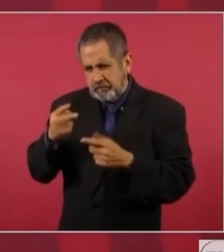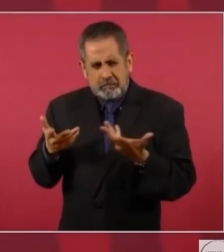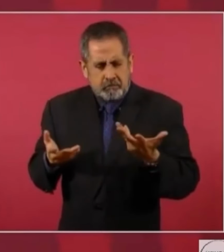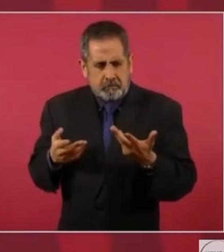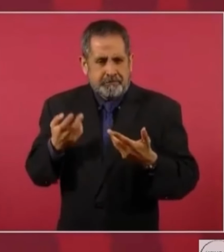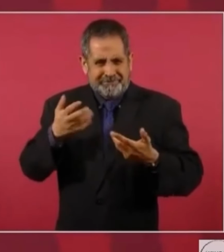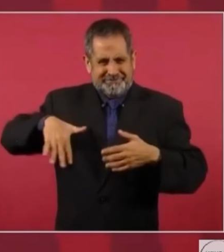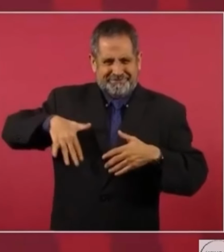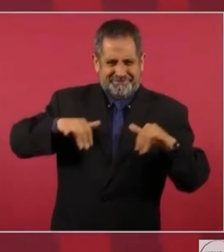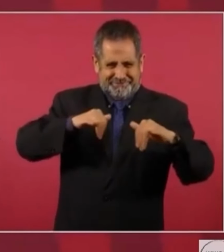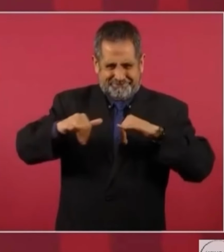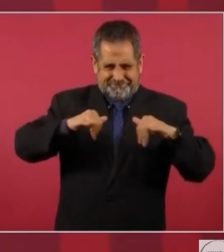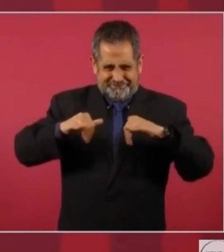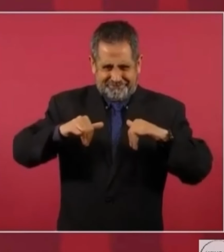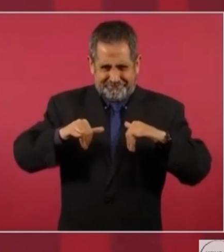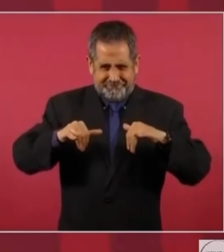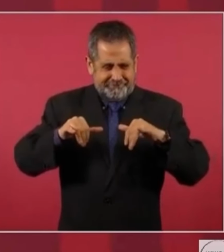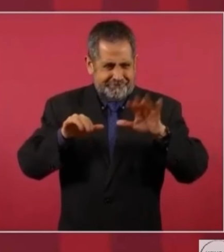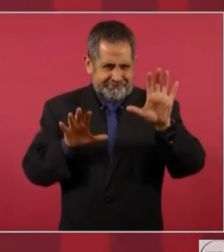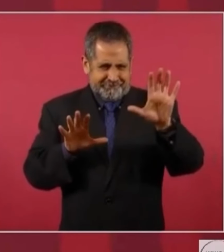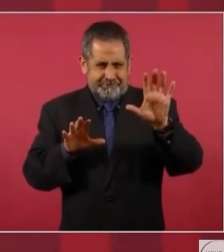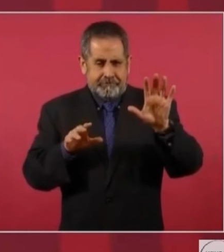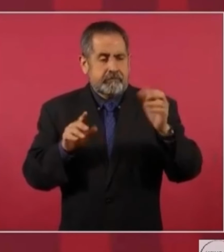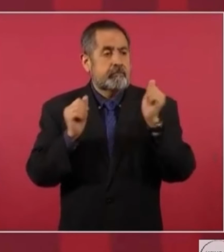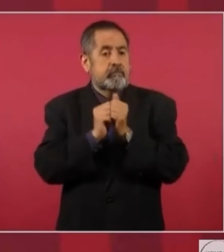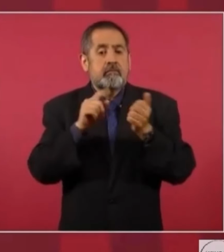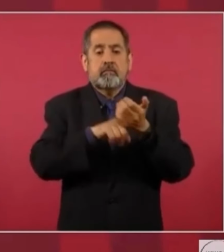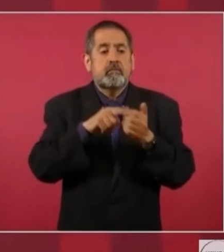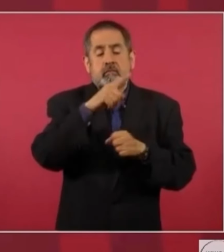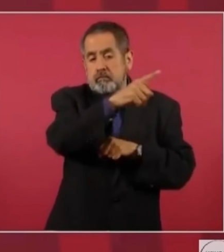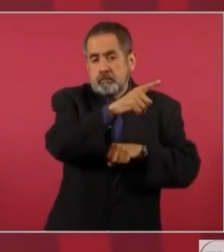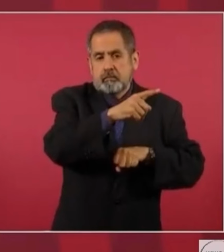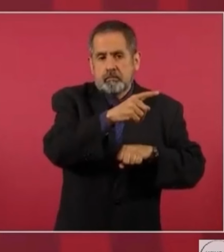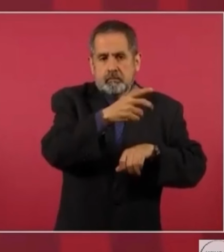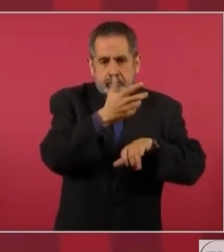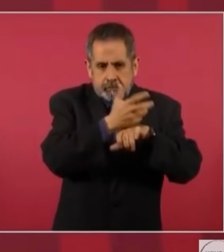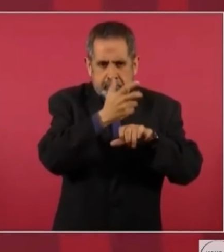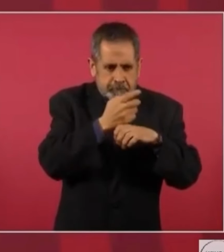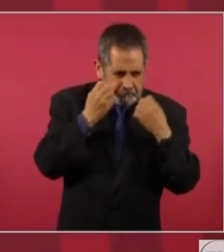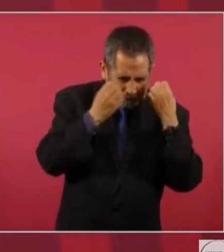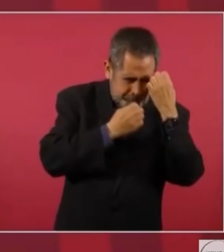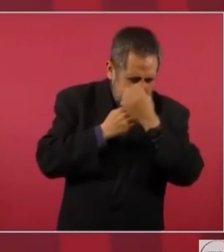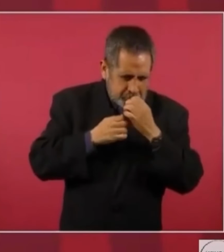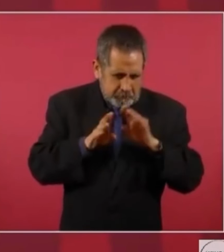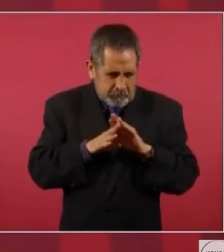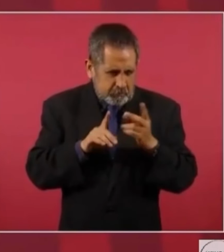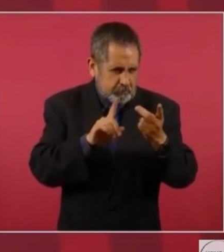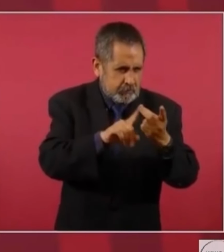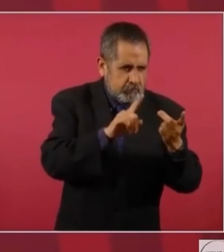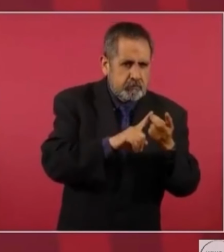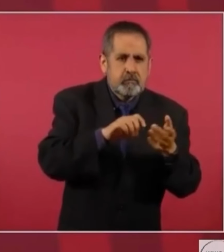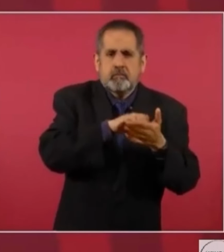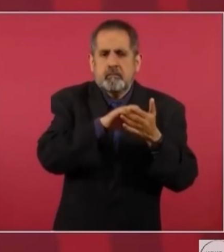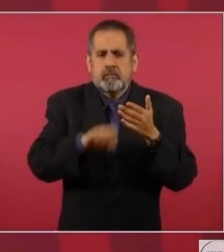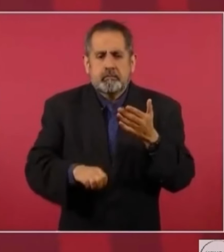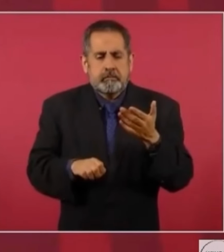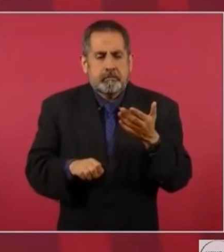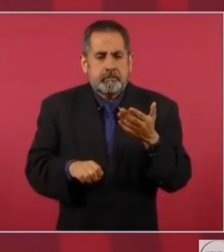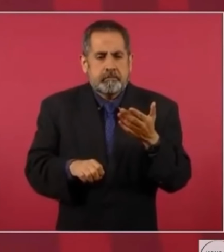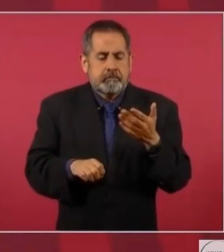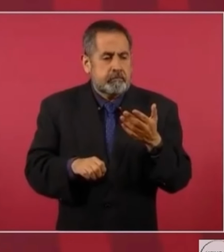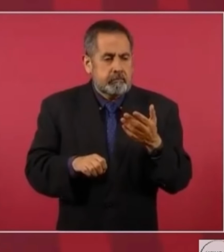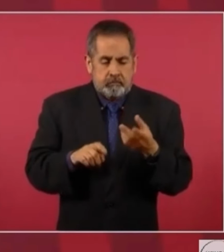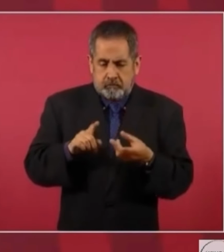con AFT, que es una agencia que lo que permite es trazar un arma, por ejemplo, que aparece en